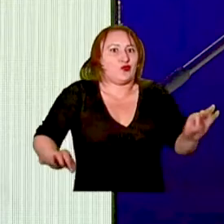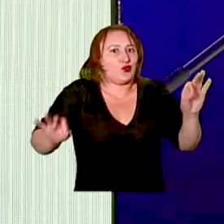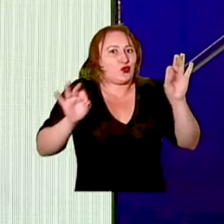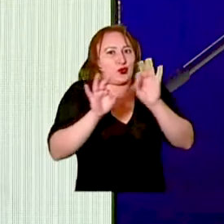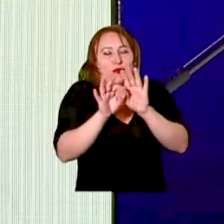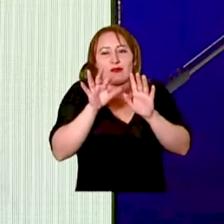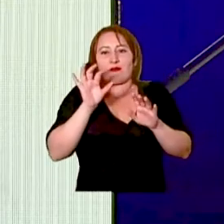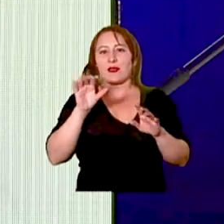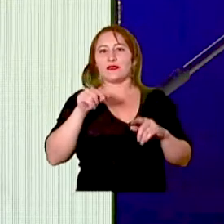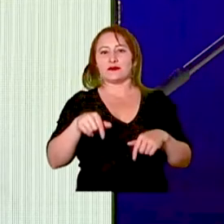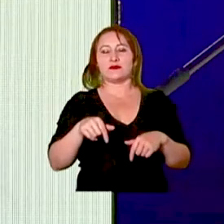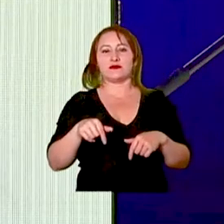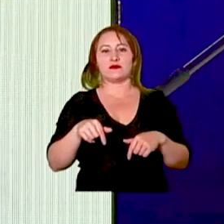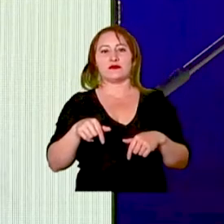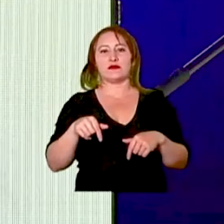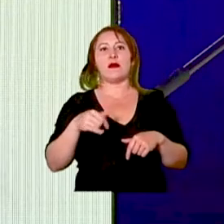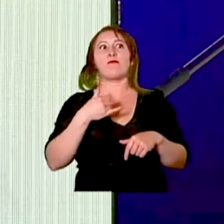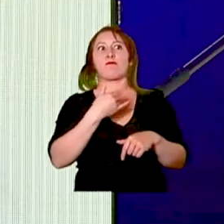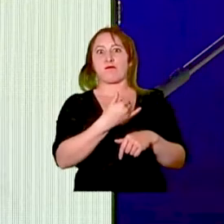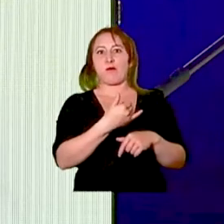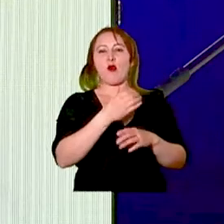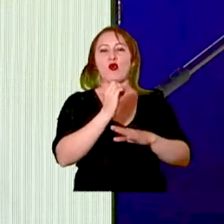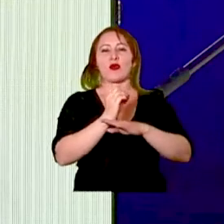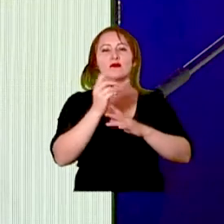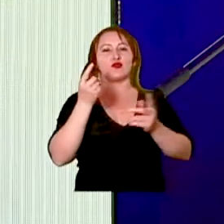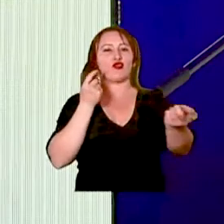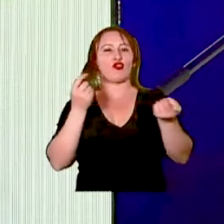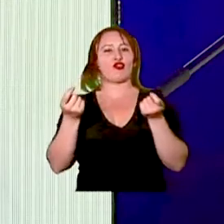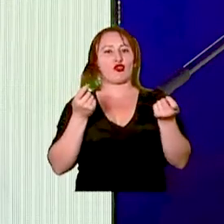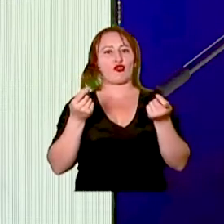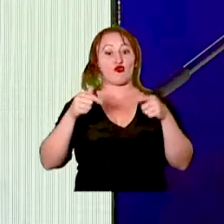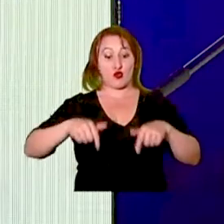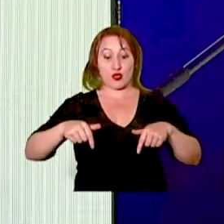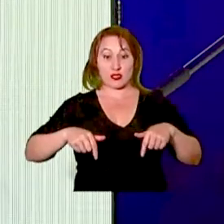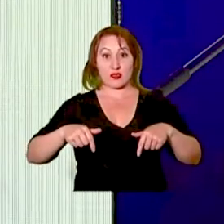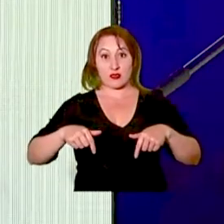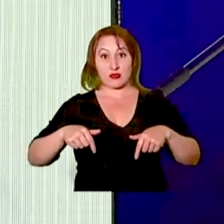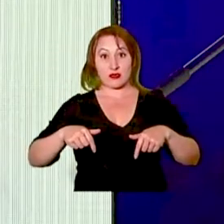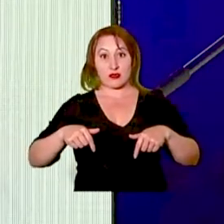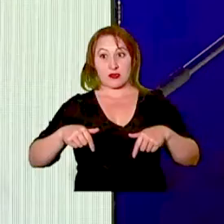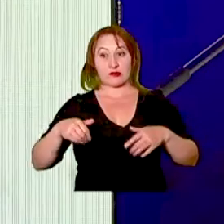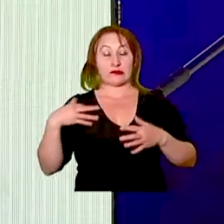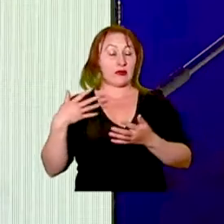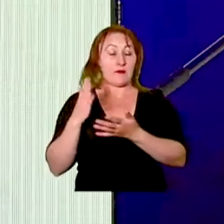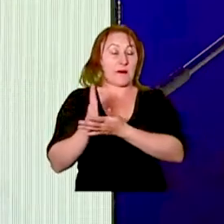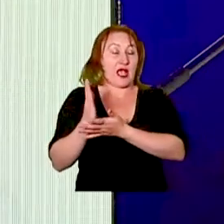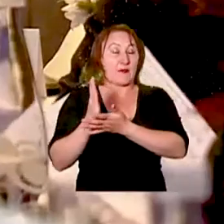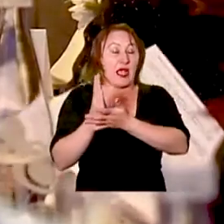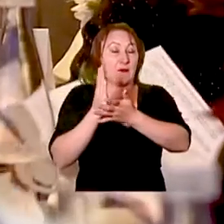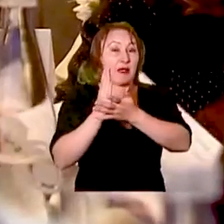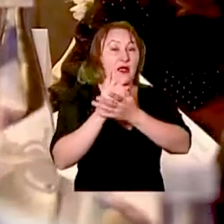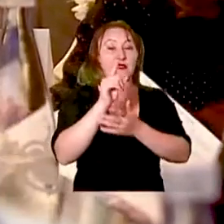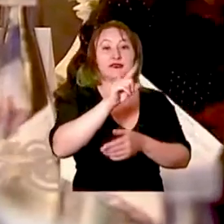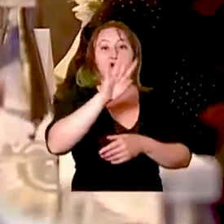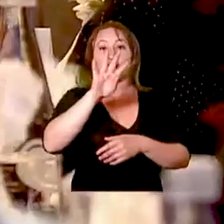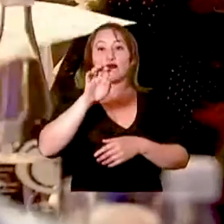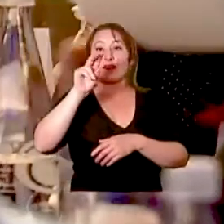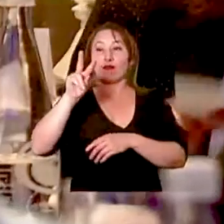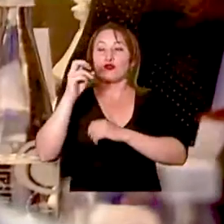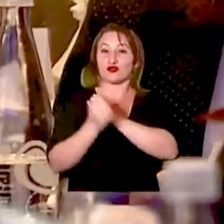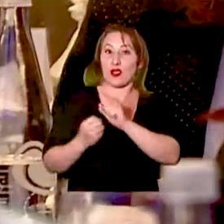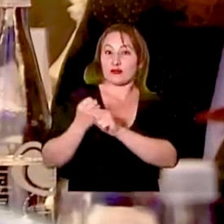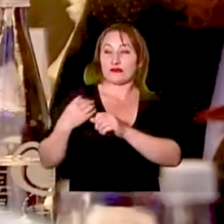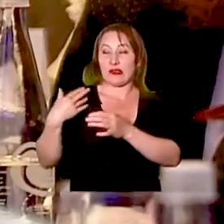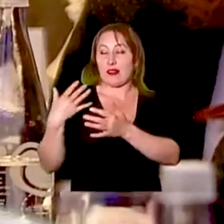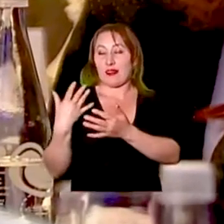en nuestro país la existencia de un órgano de control hoy, luego de tantas vicisitudes en estos 192